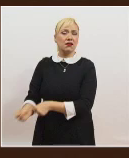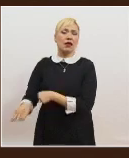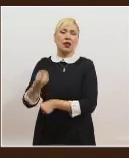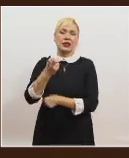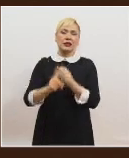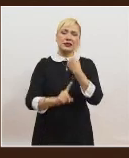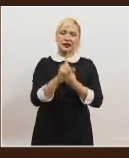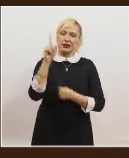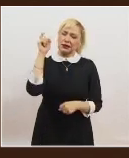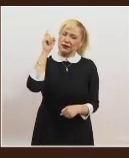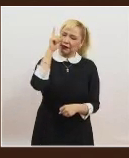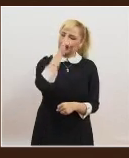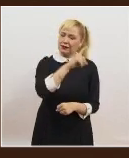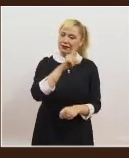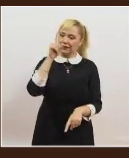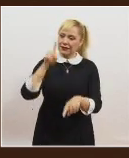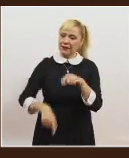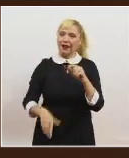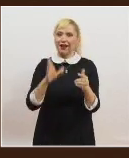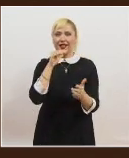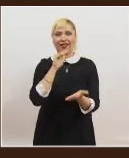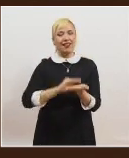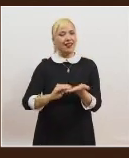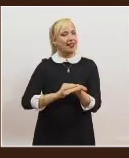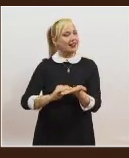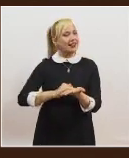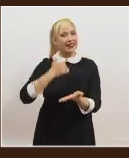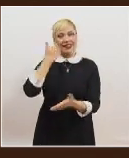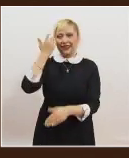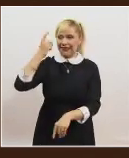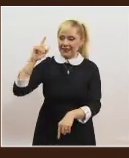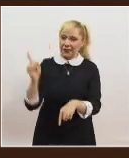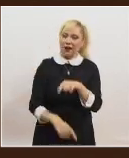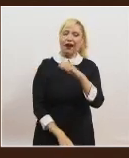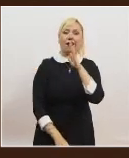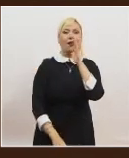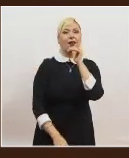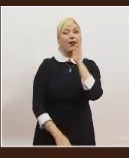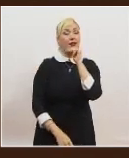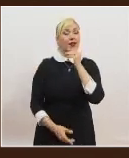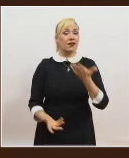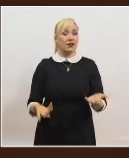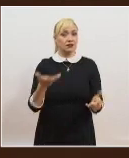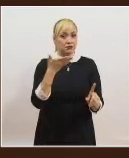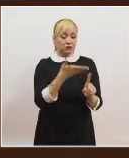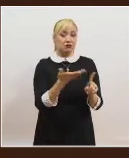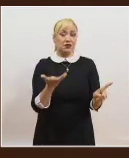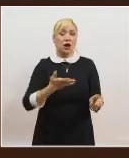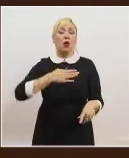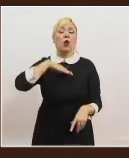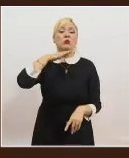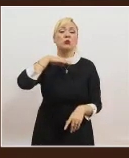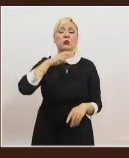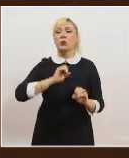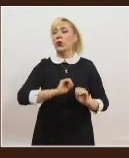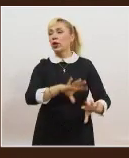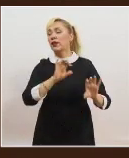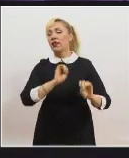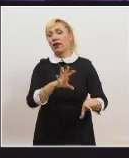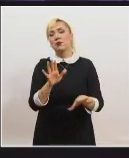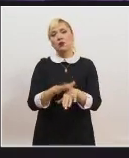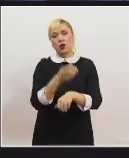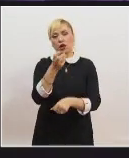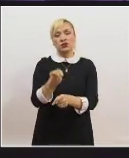problemas creo que centrales y que todas y todos coincidiremos, y es uno de los grandes ausentes, que son las fiscalías y la impunidad asociada a la comisión de la